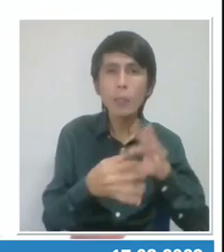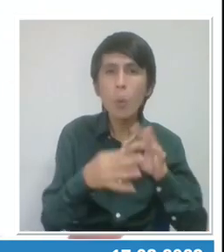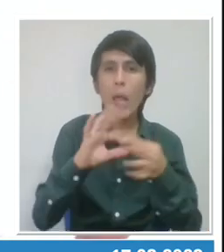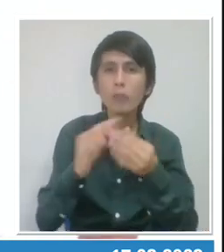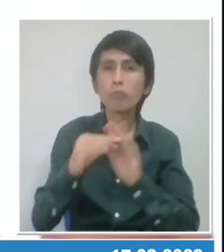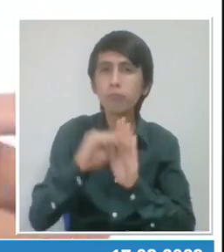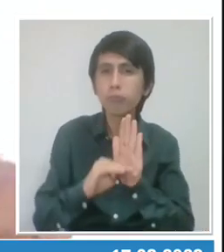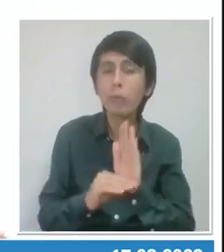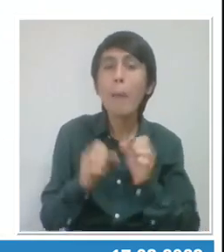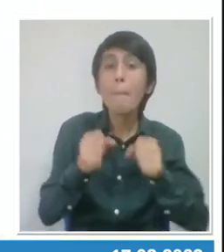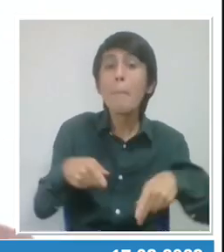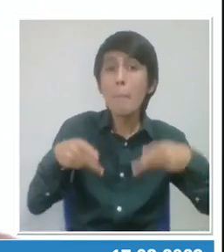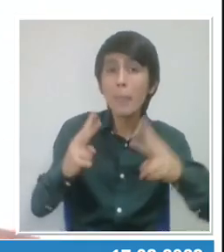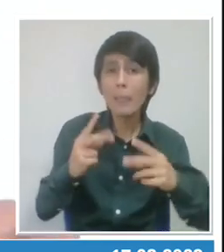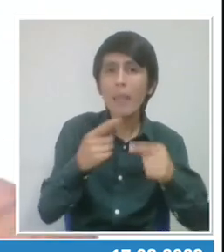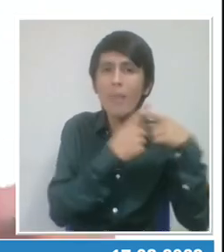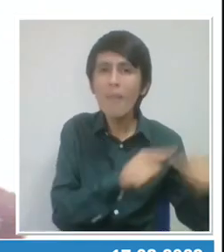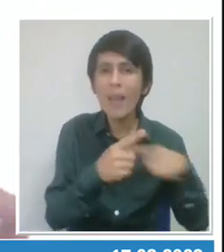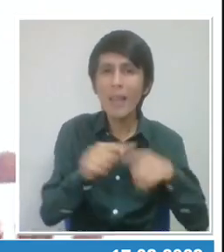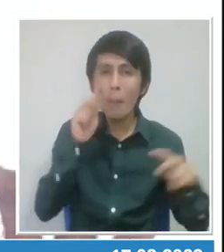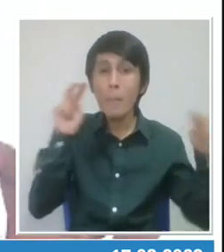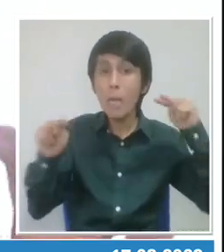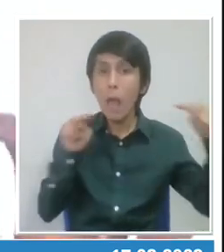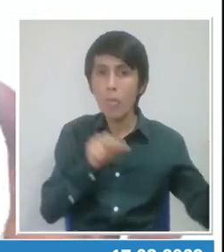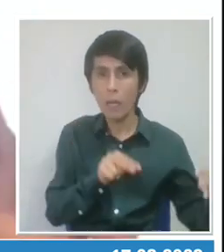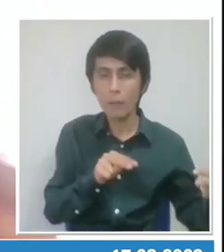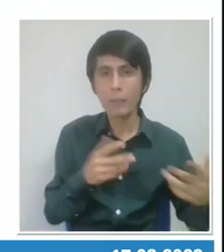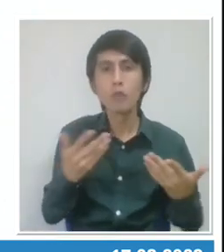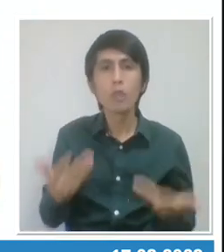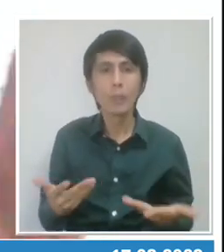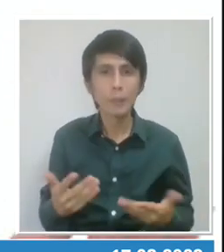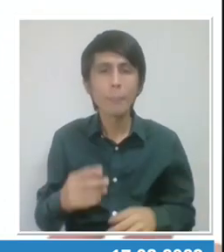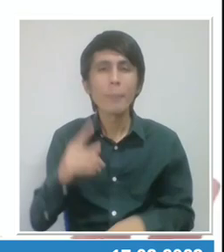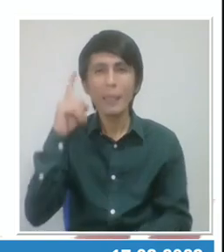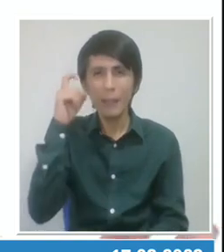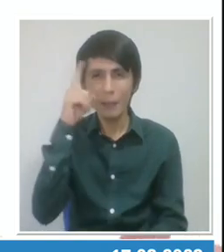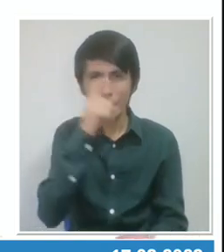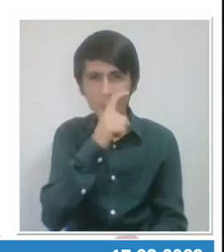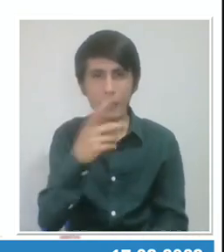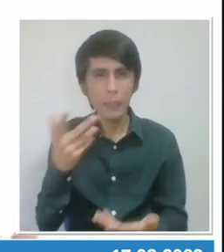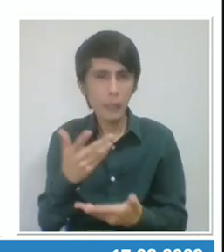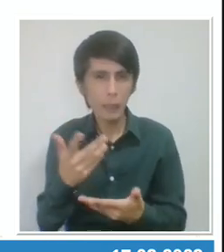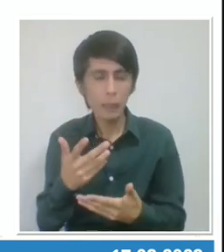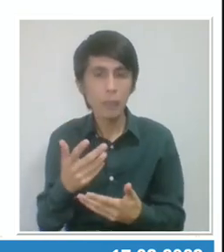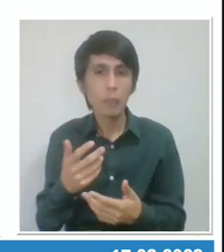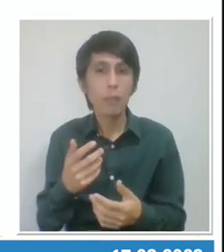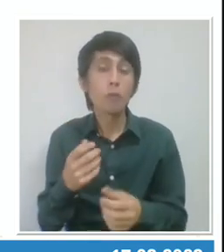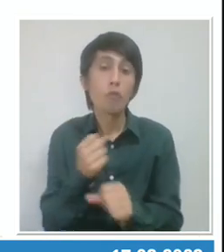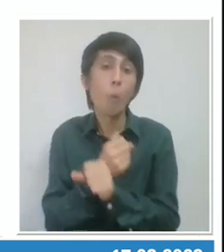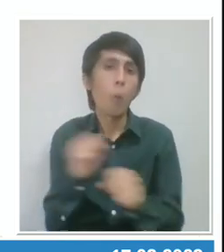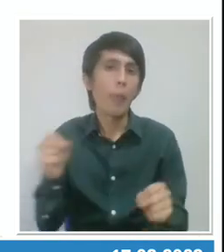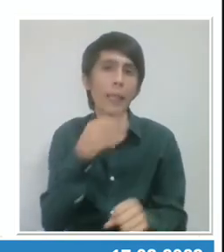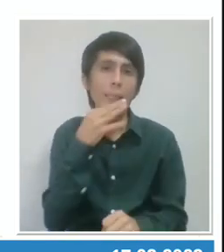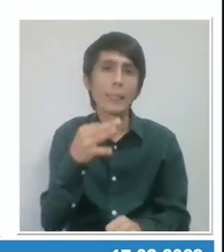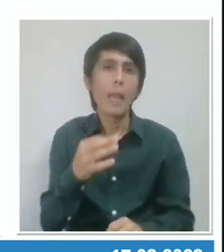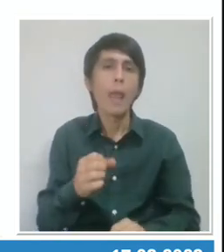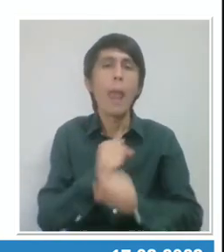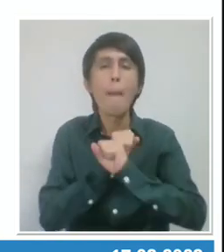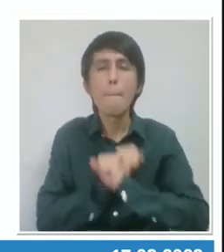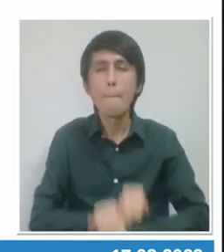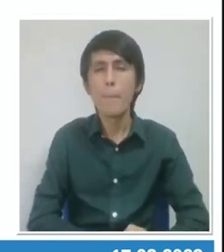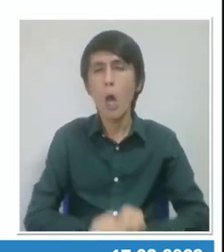difícil, entonces, que haya una confluencia. No se puede descartar nada en la vida, ¿no?, pero que haya